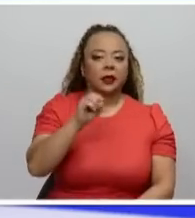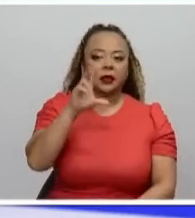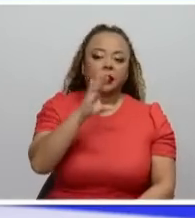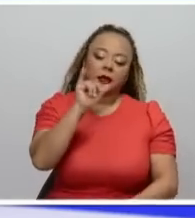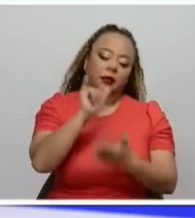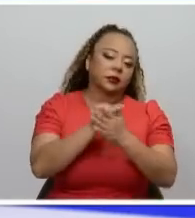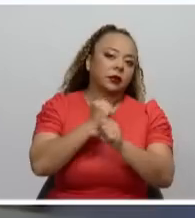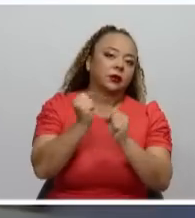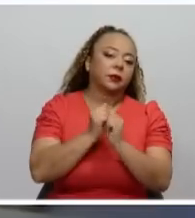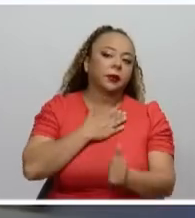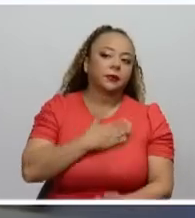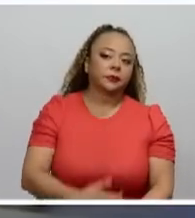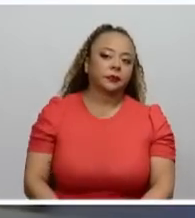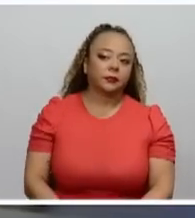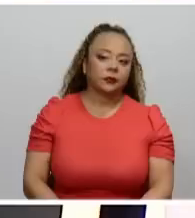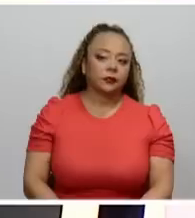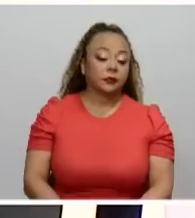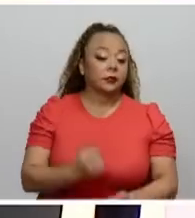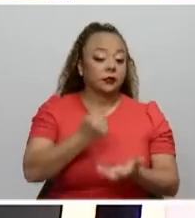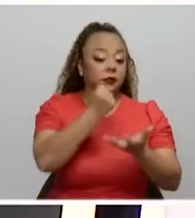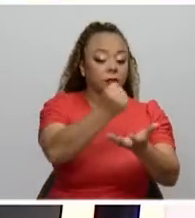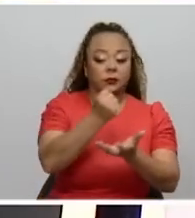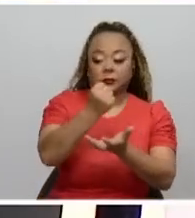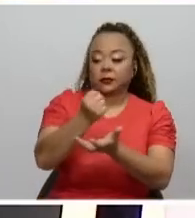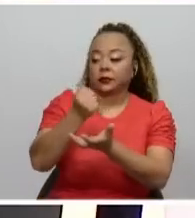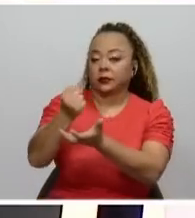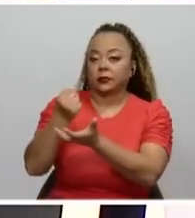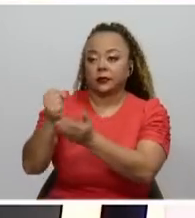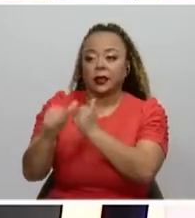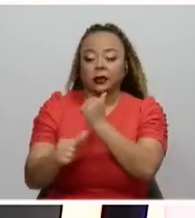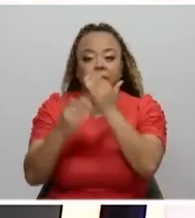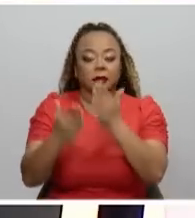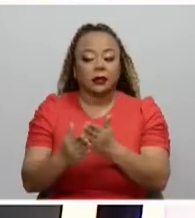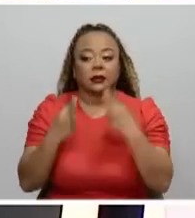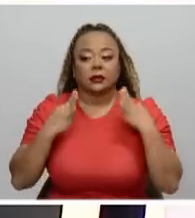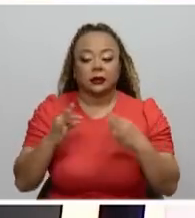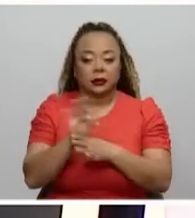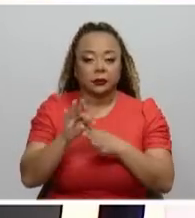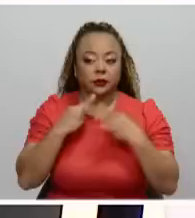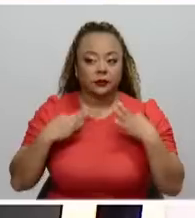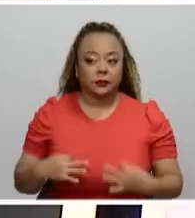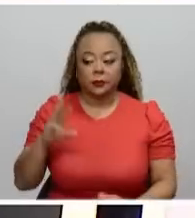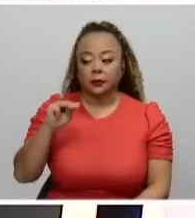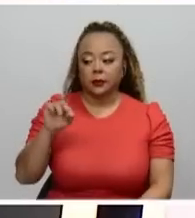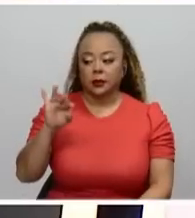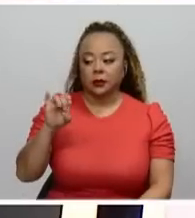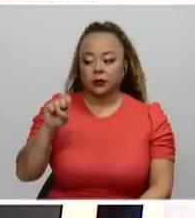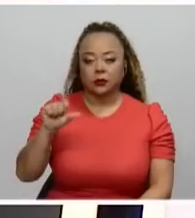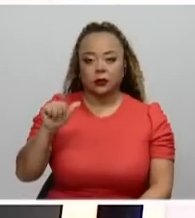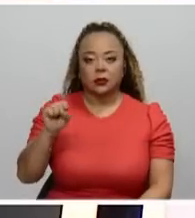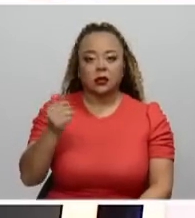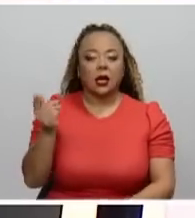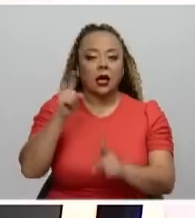y son los que trabajan conmigo y en esta bolsita de lo que cobro viene el asistente el fisioterapeuta el otro batosas trabajo hasta otro encargado de prensa